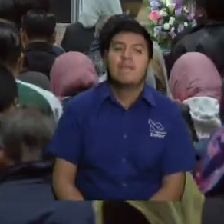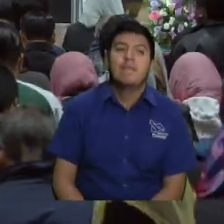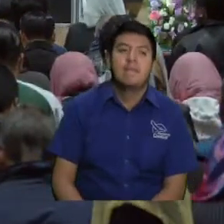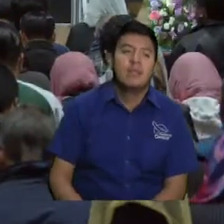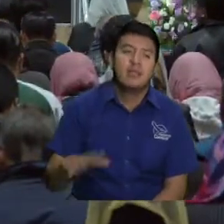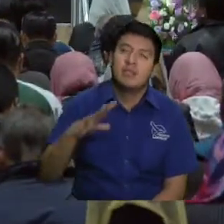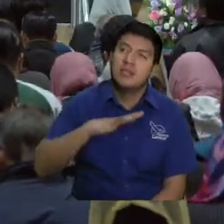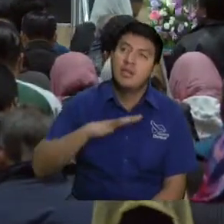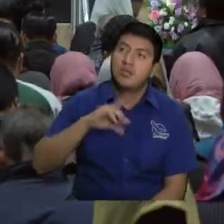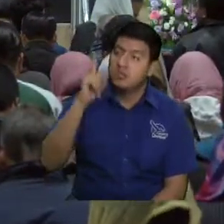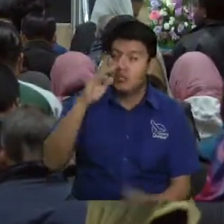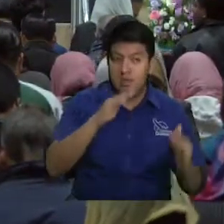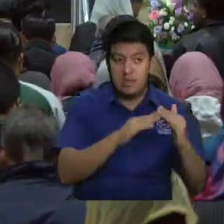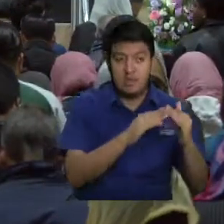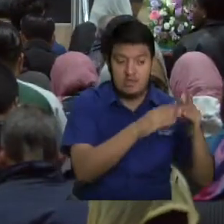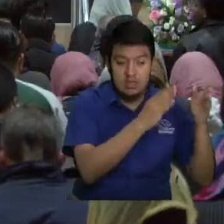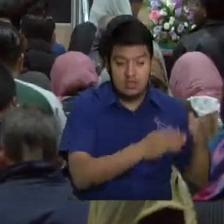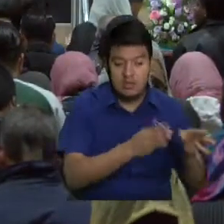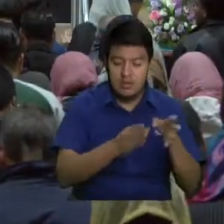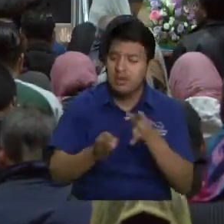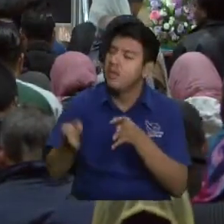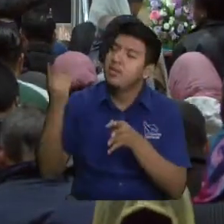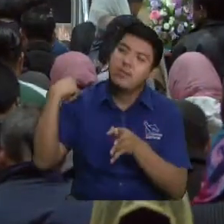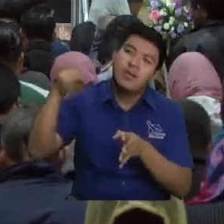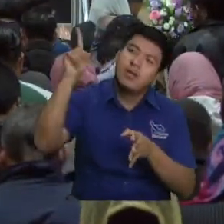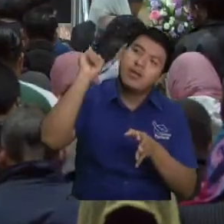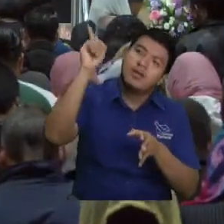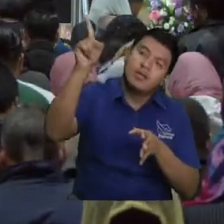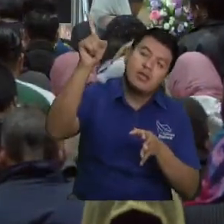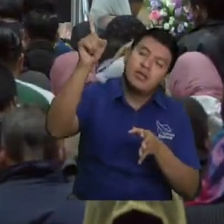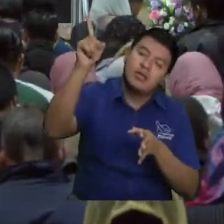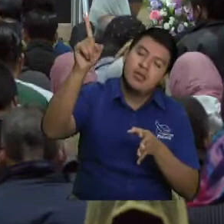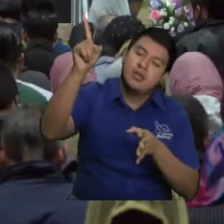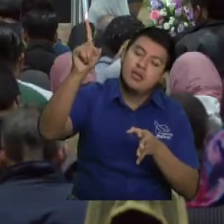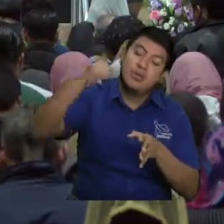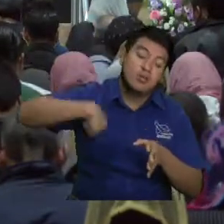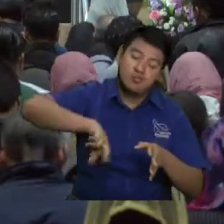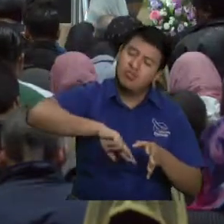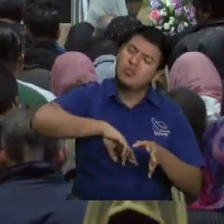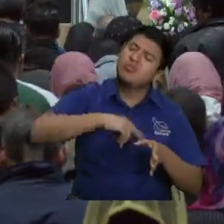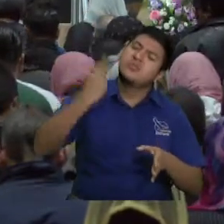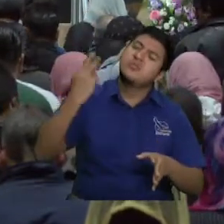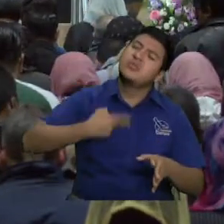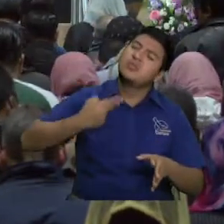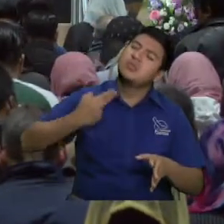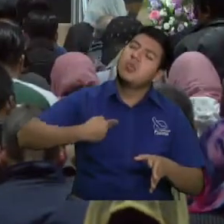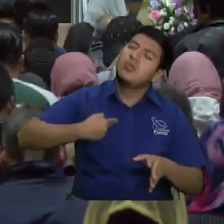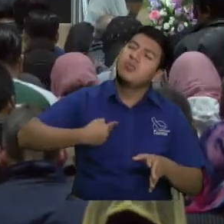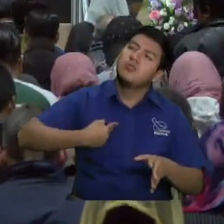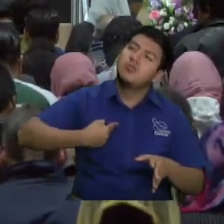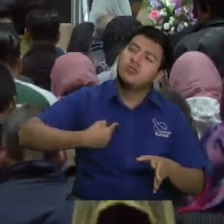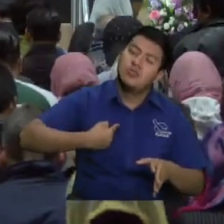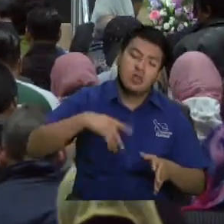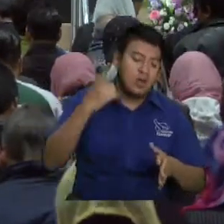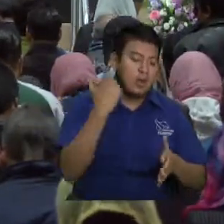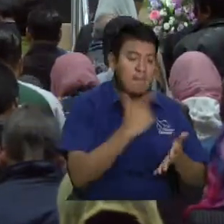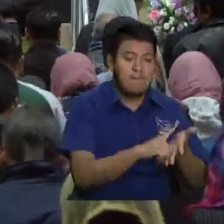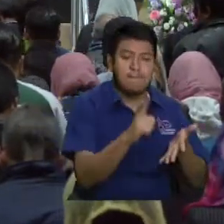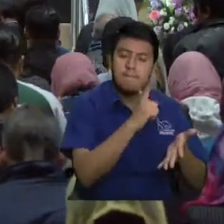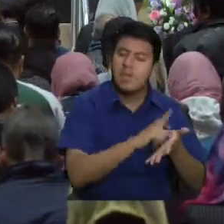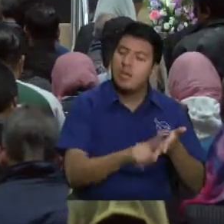Tenemos una casa preparada para ti en nosotros mismos. La estamos